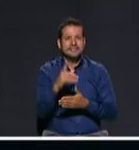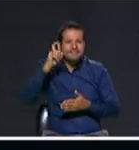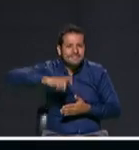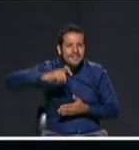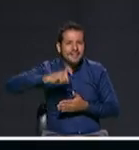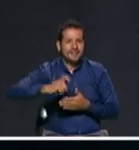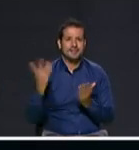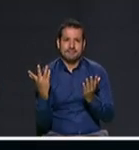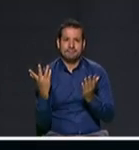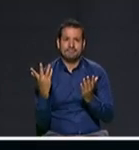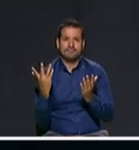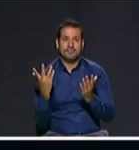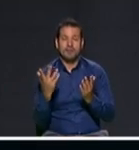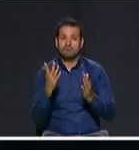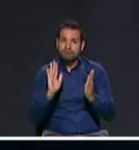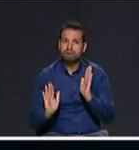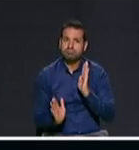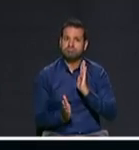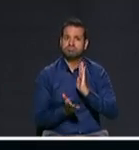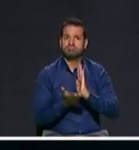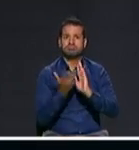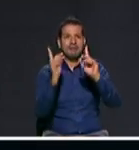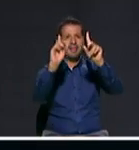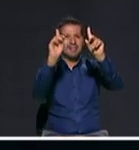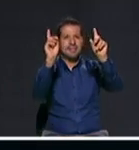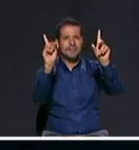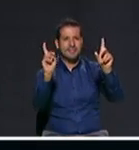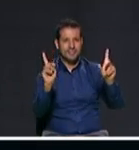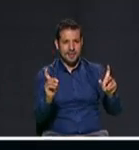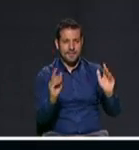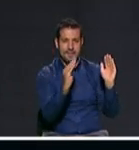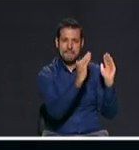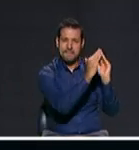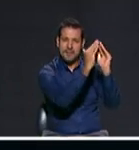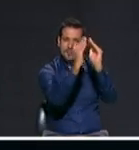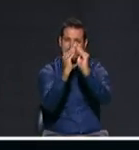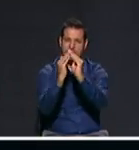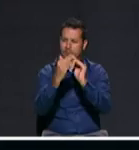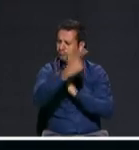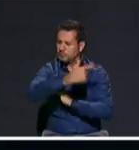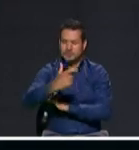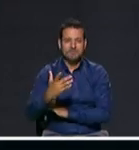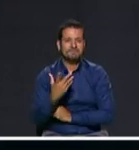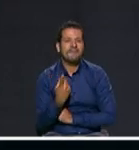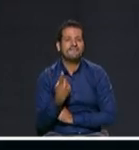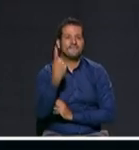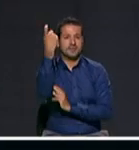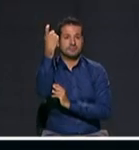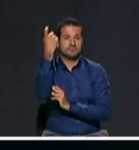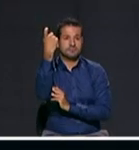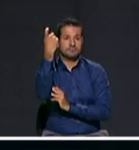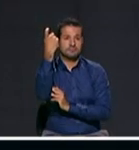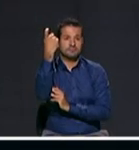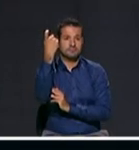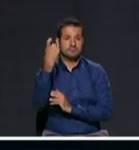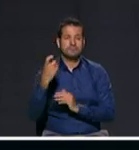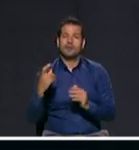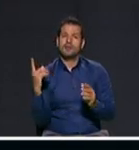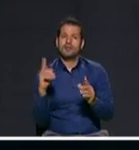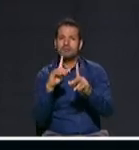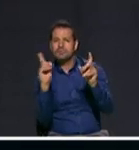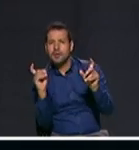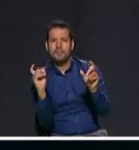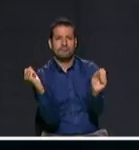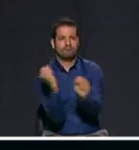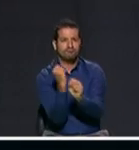mejorando obviamente el tema de la vivienda para la gente que no la tiene y sobre todo sobre todo el tema del empleo que